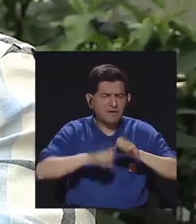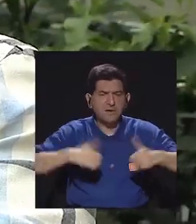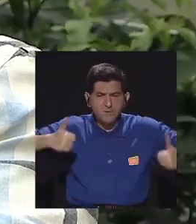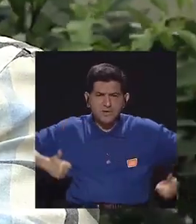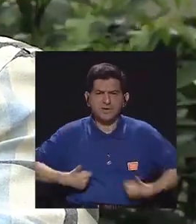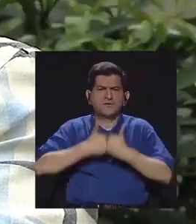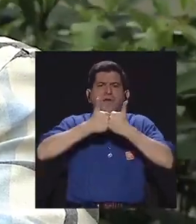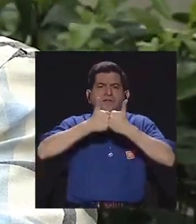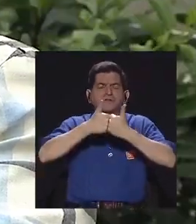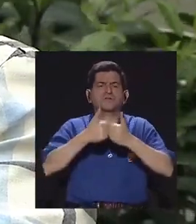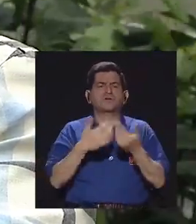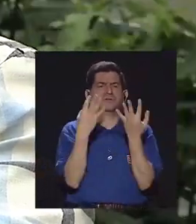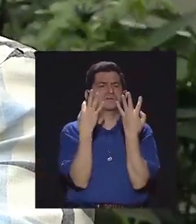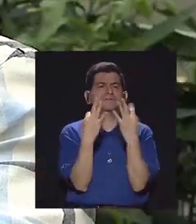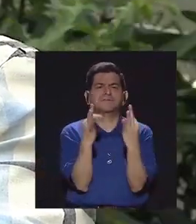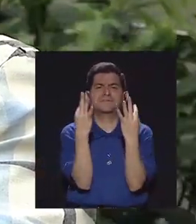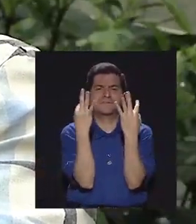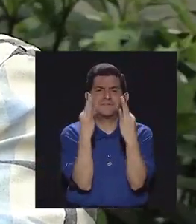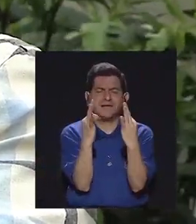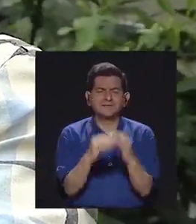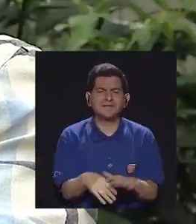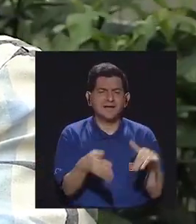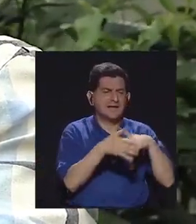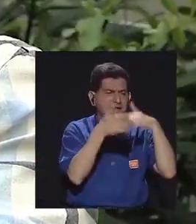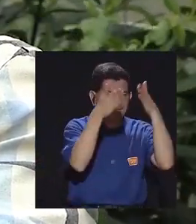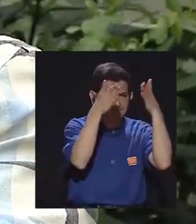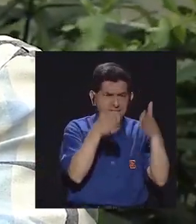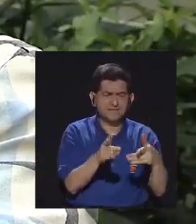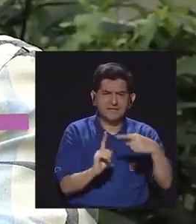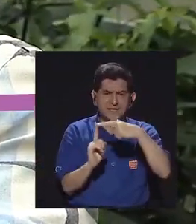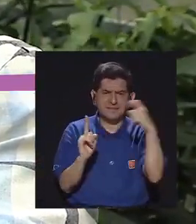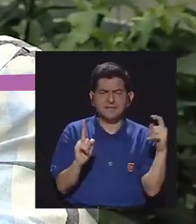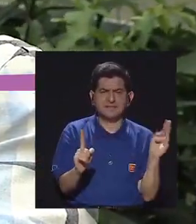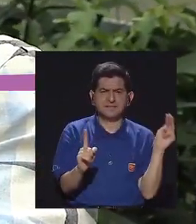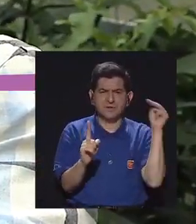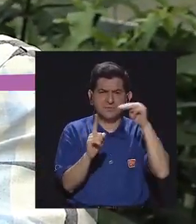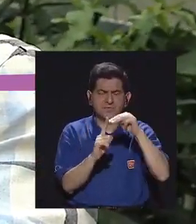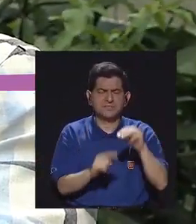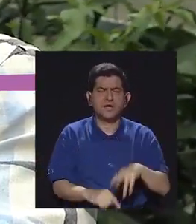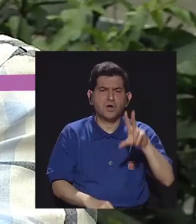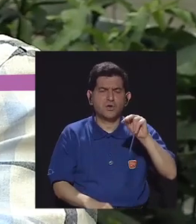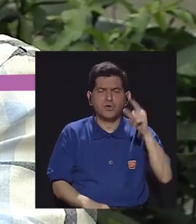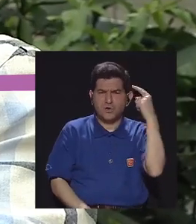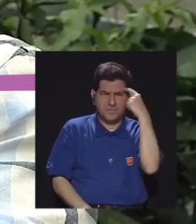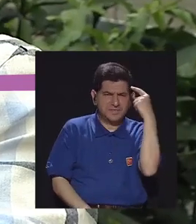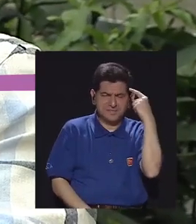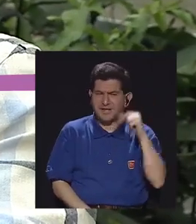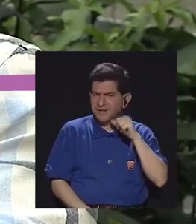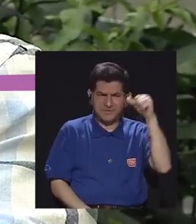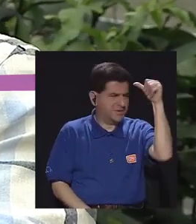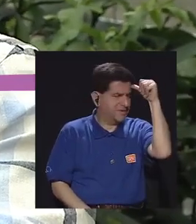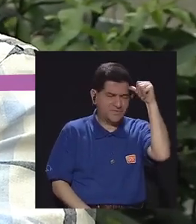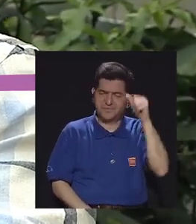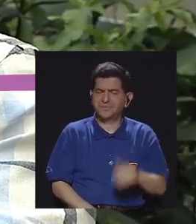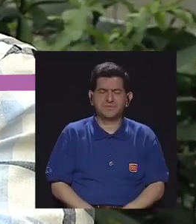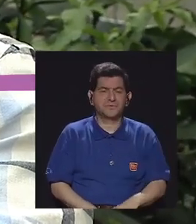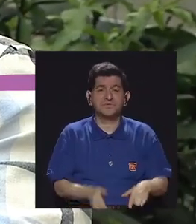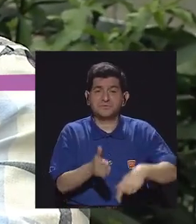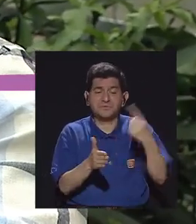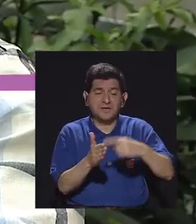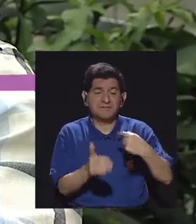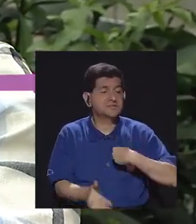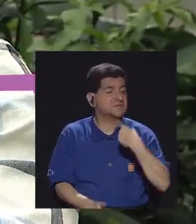el desafío de poderle llegar a los estudiantes desde un mensaje no adultocéntrico? Uh-huh. Incluso a